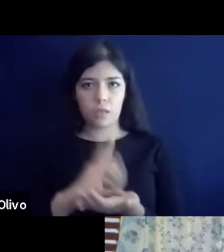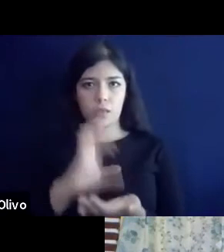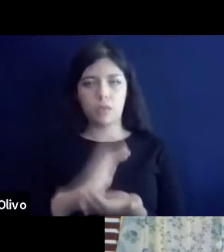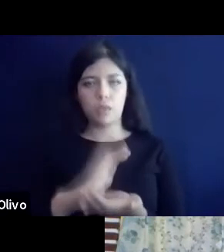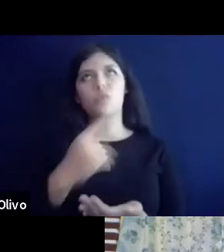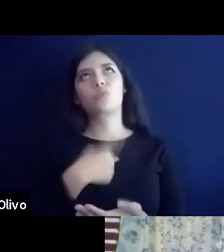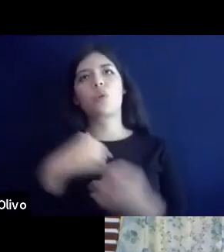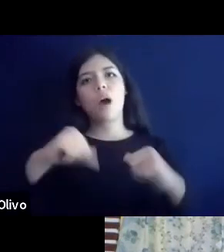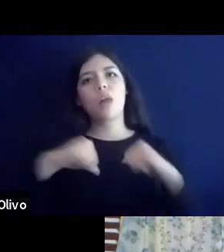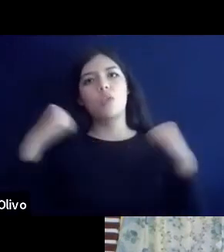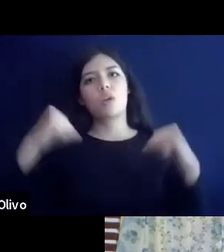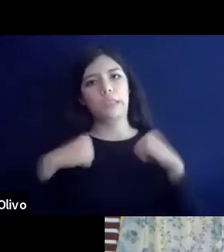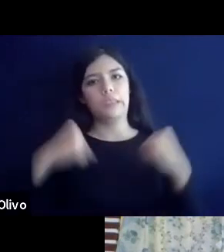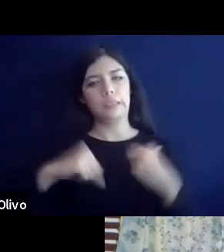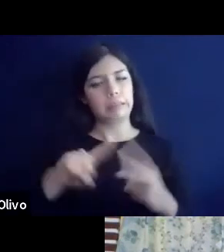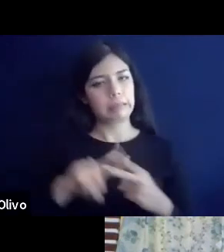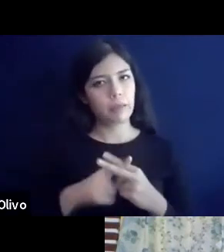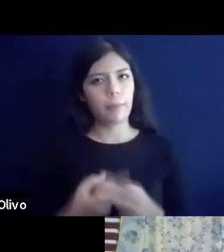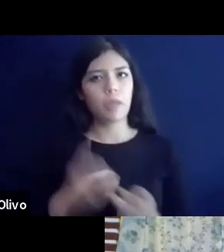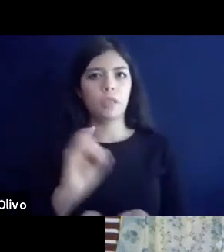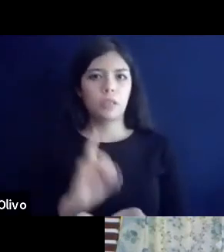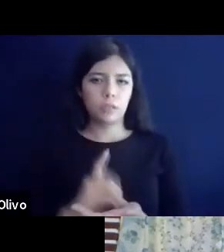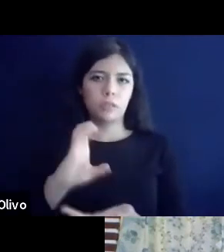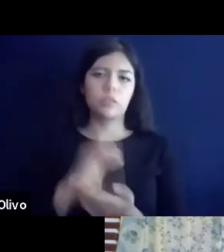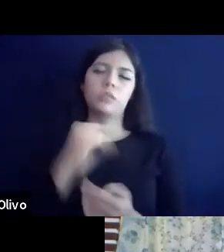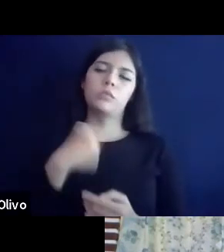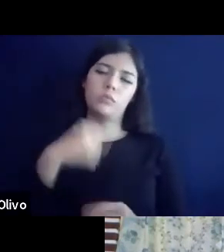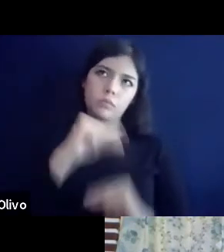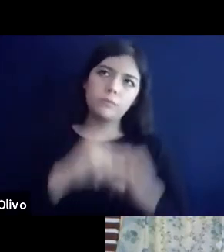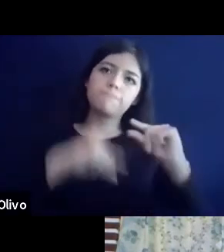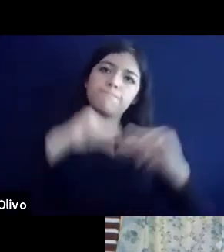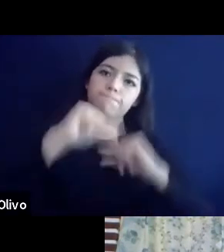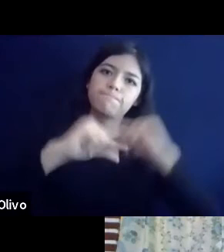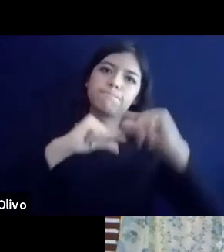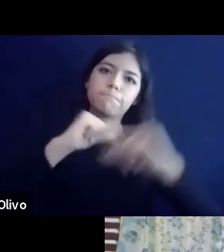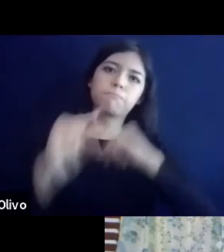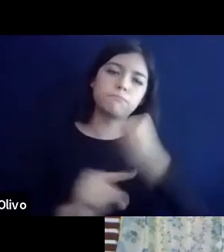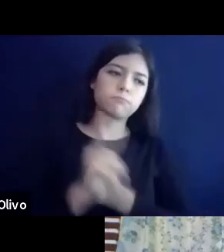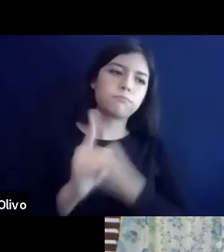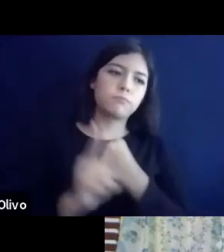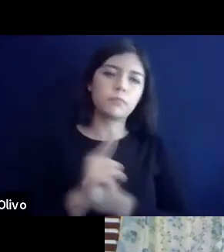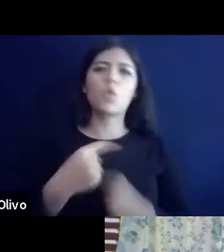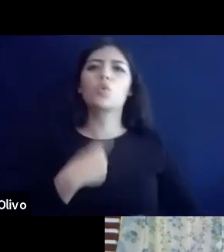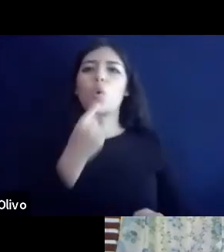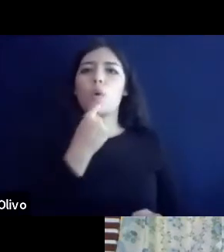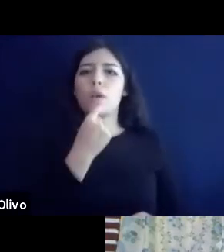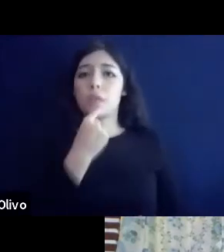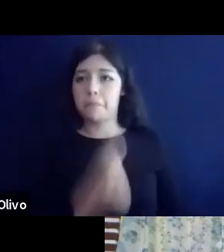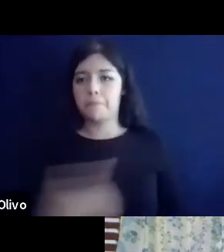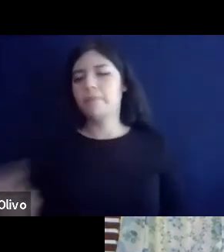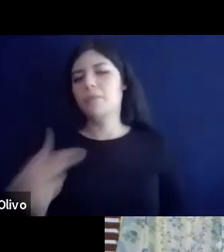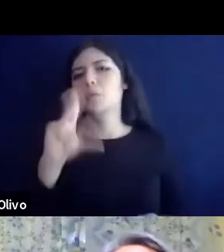y fue aumentando poco a poco. Entonces, pues en la niñez no tuve mayor